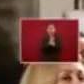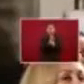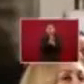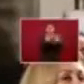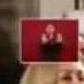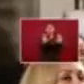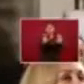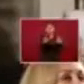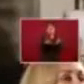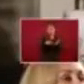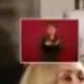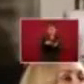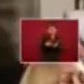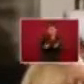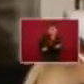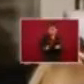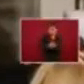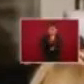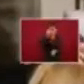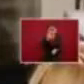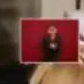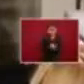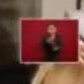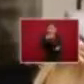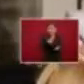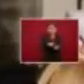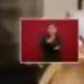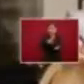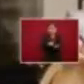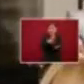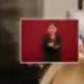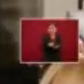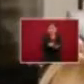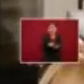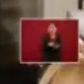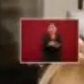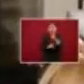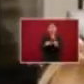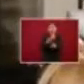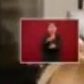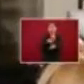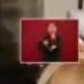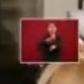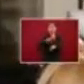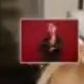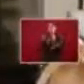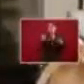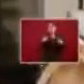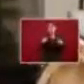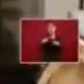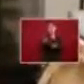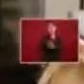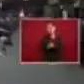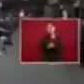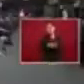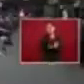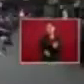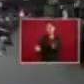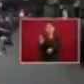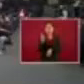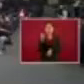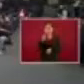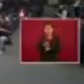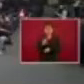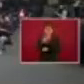es lo esencial. Pero definieron lo esencial, pero sigue estando cojo el razonamiento, como decías, director. O sea, por un lado uno esperaría ya